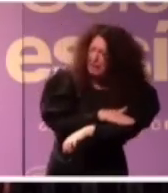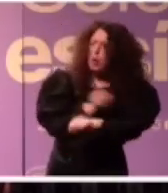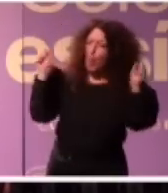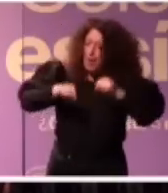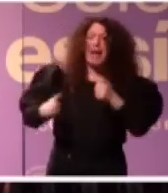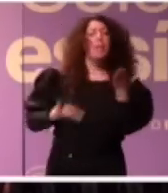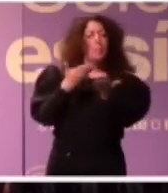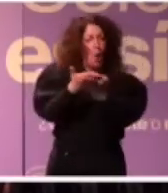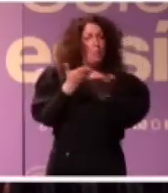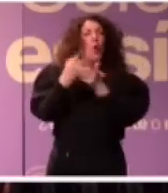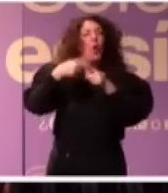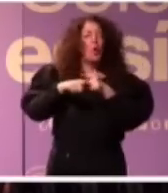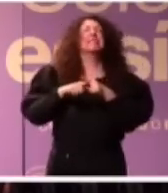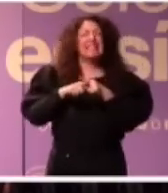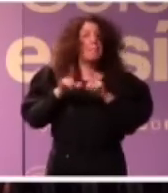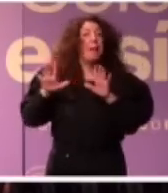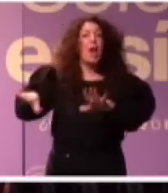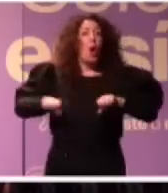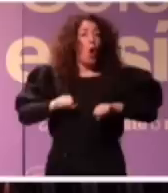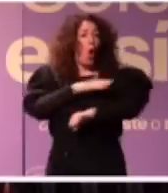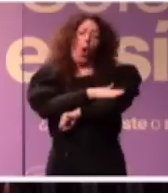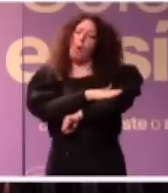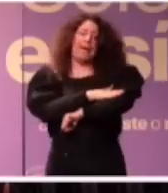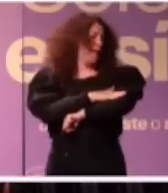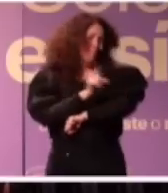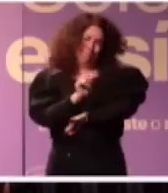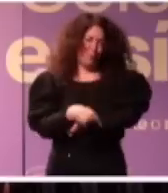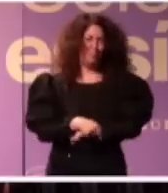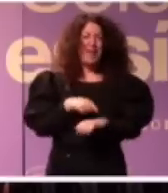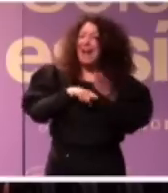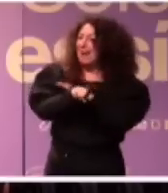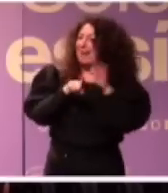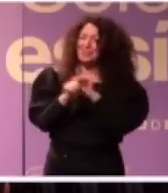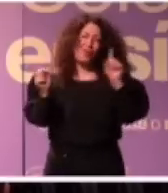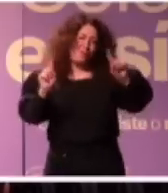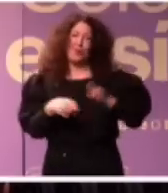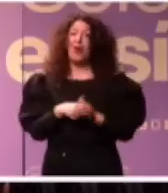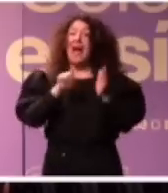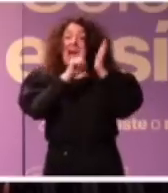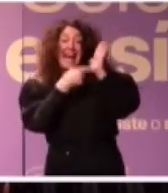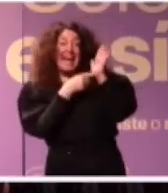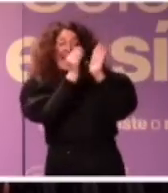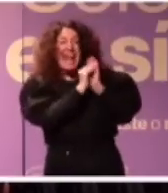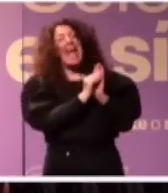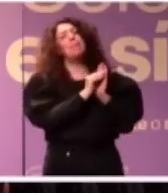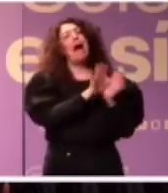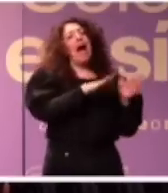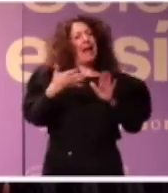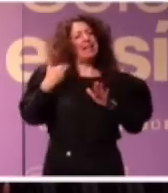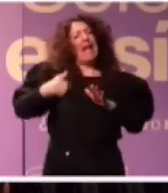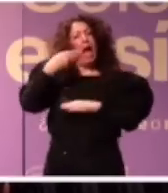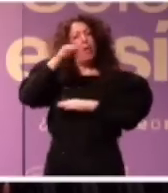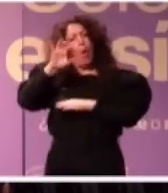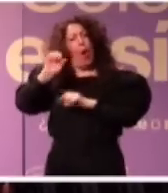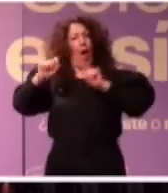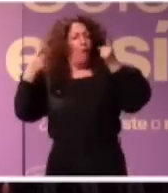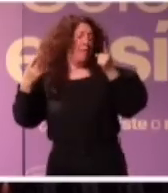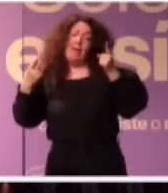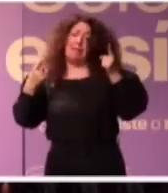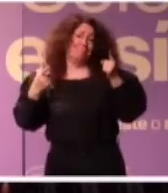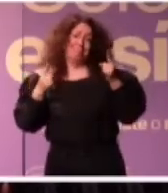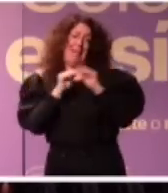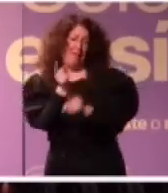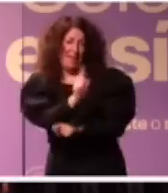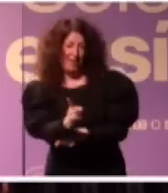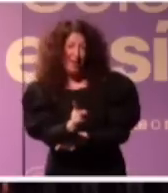cosas, pero no podéis gobernar, no podéis gestionar, no podéis hacer leyes que vayan al Boletín Oficial del Estado. Y ahora